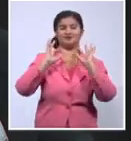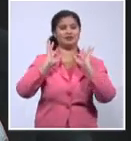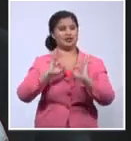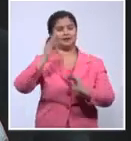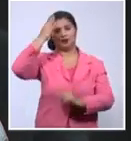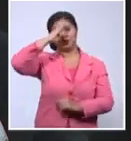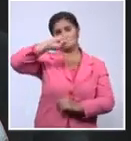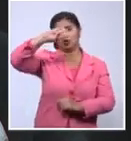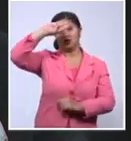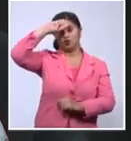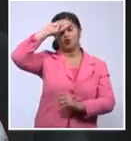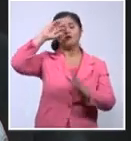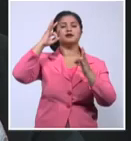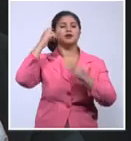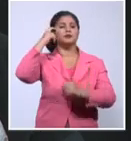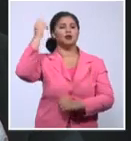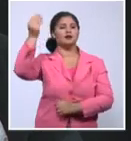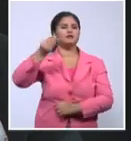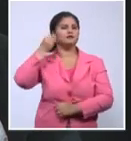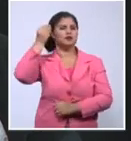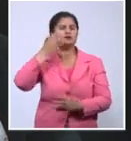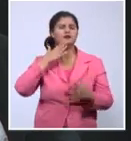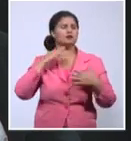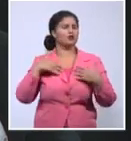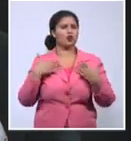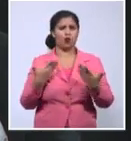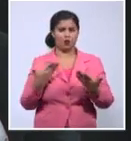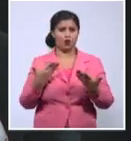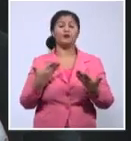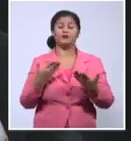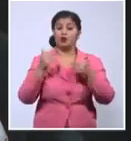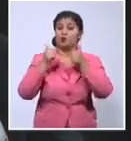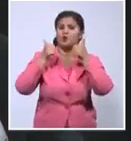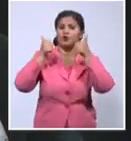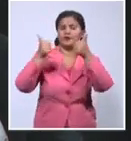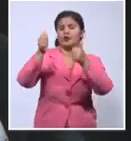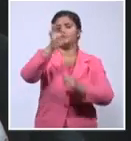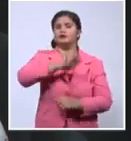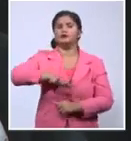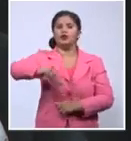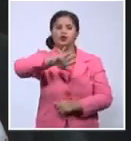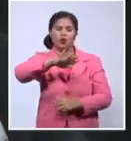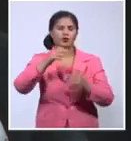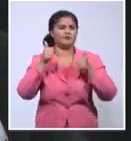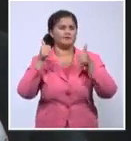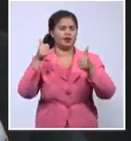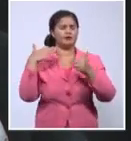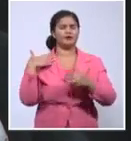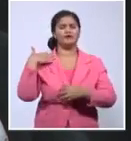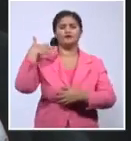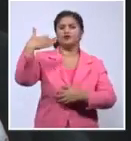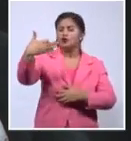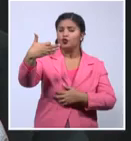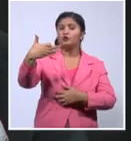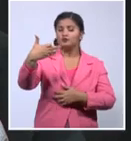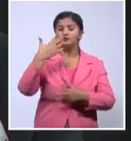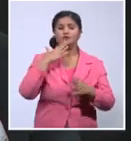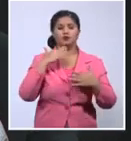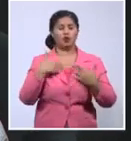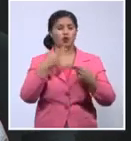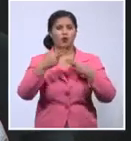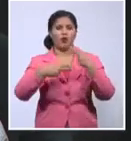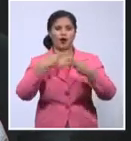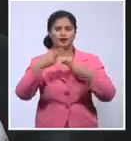impone pensar con sentido del momento histórico cómo hacer con mayor eficacia la tarea de preparar a